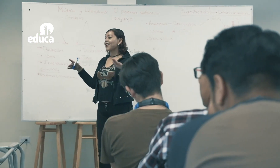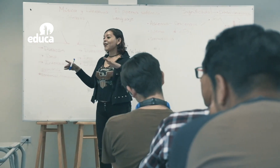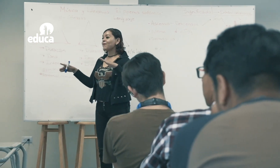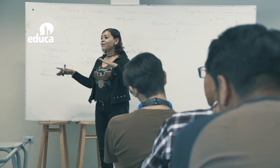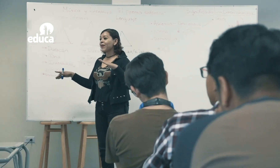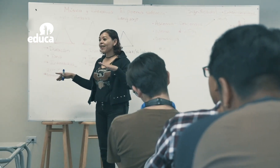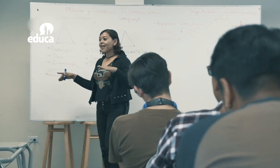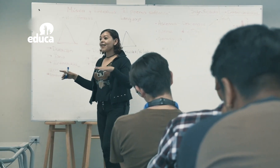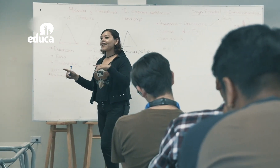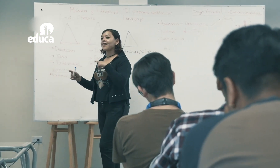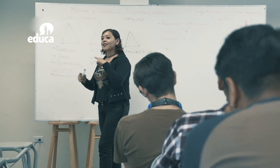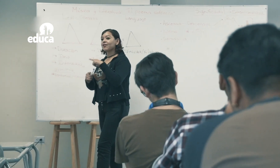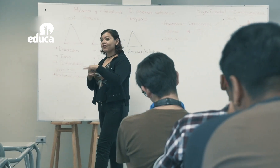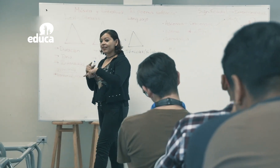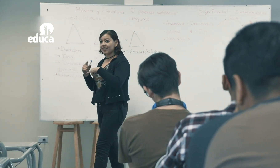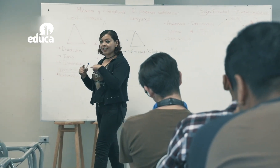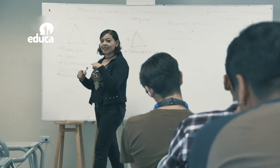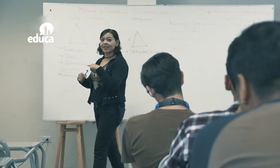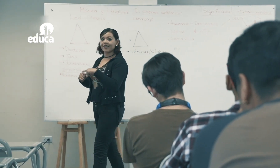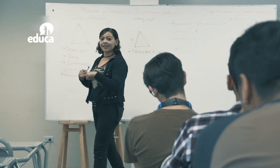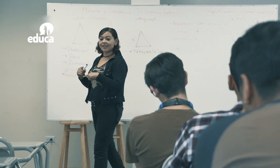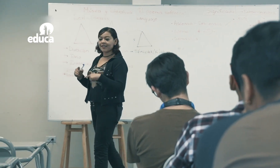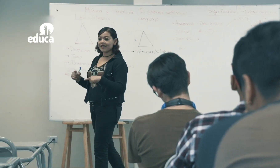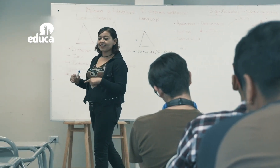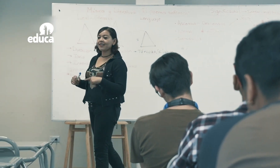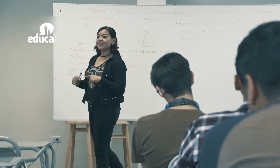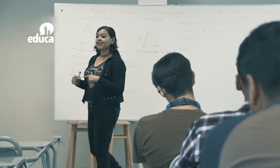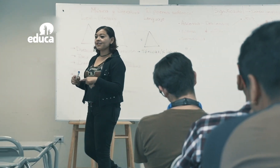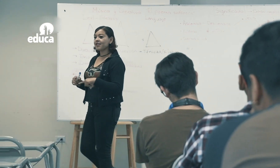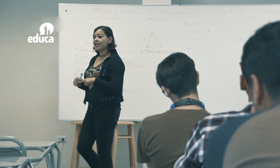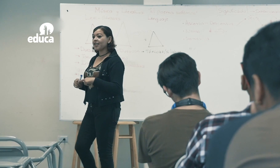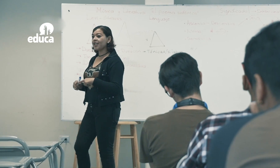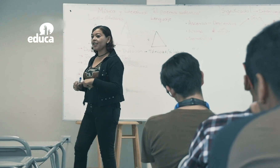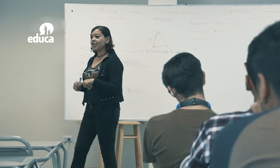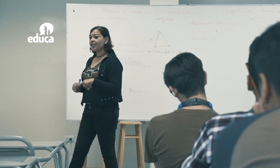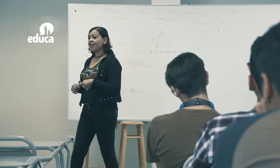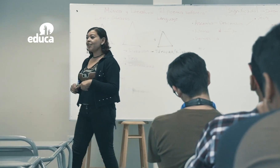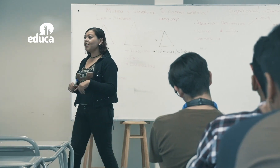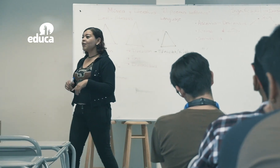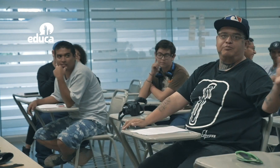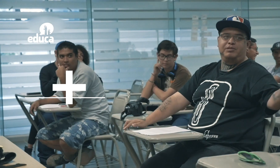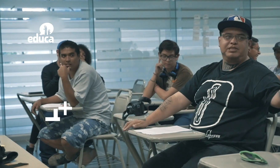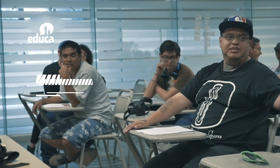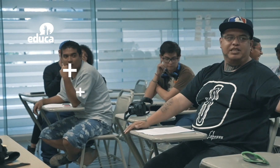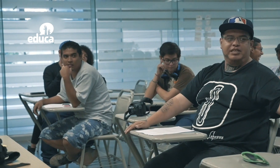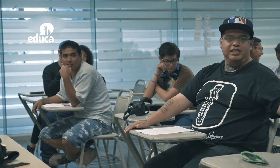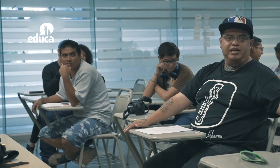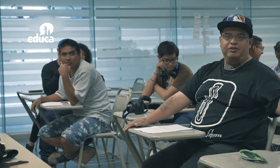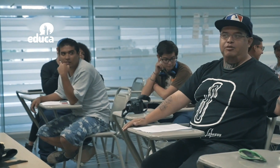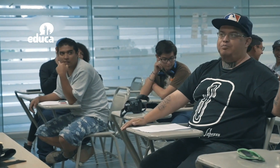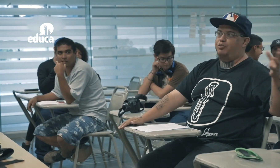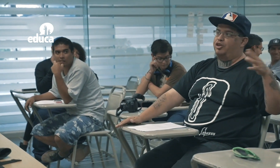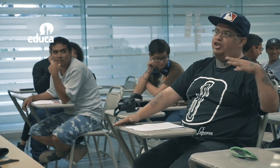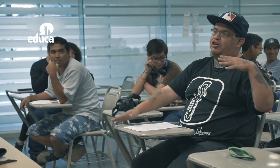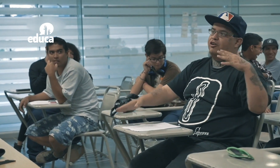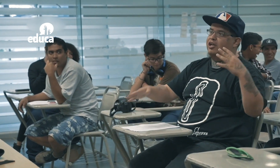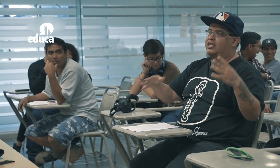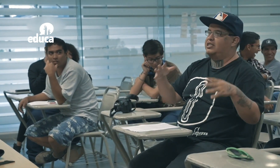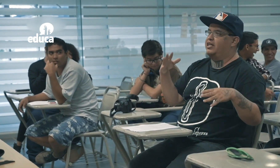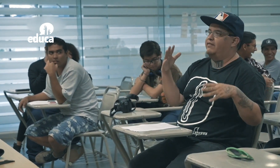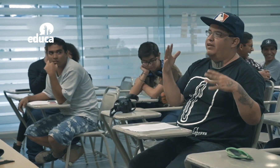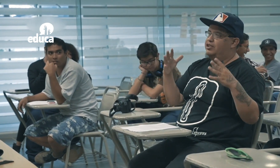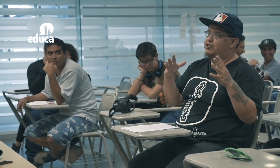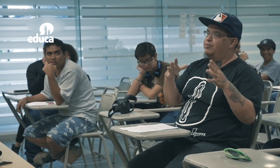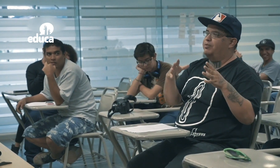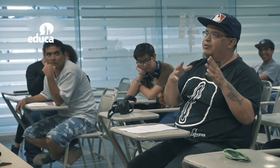hacer asonancias y todo. Y dije, voy a realmente diseñar un taller que les sirva a ellos para poder escribir canciones